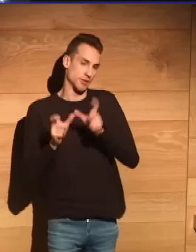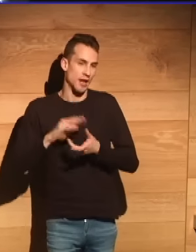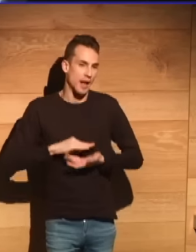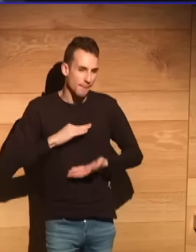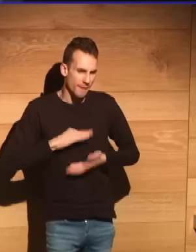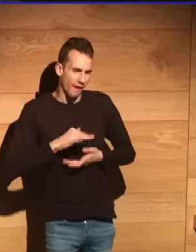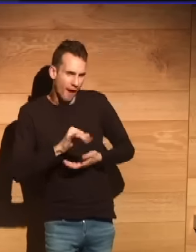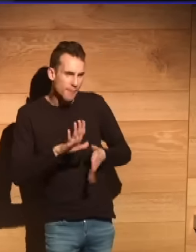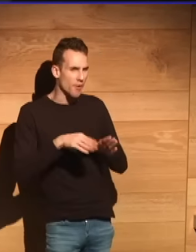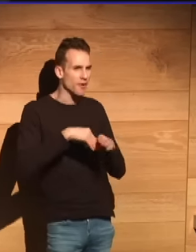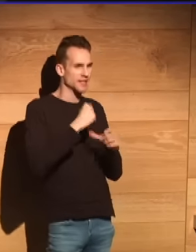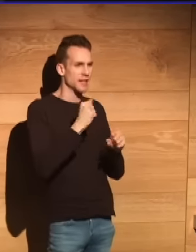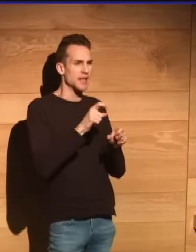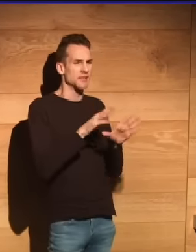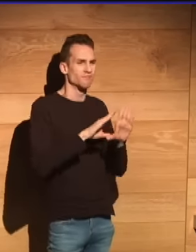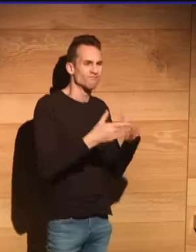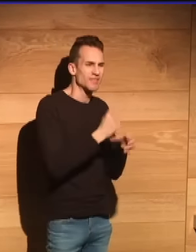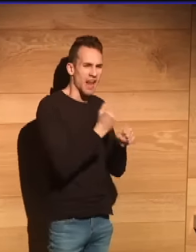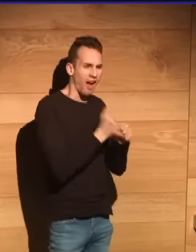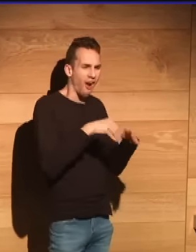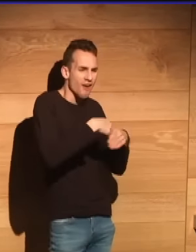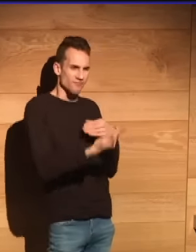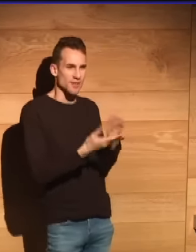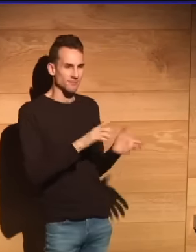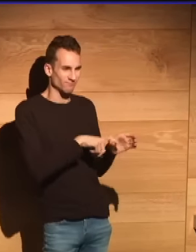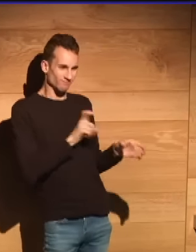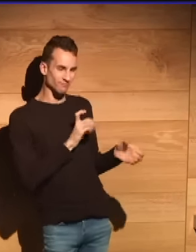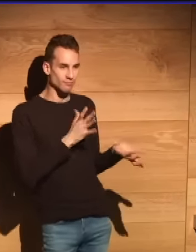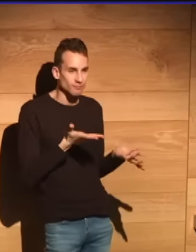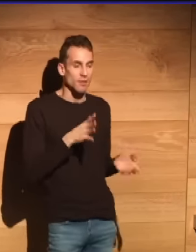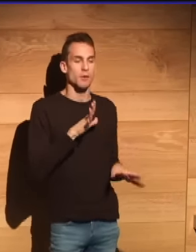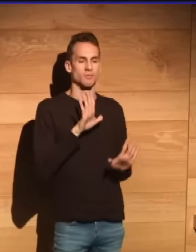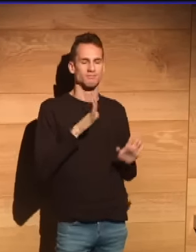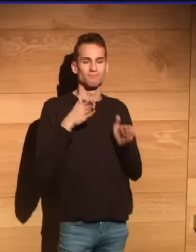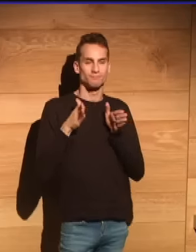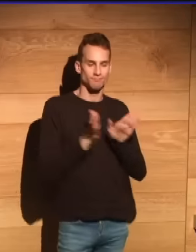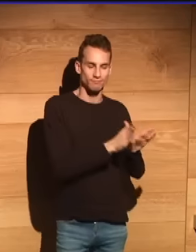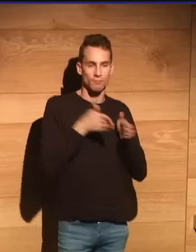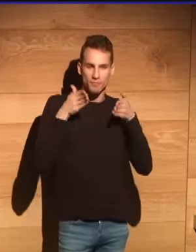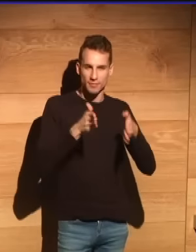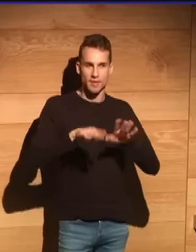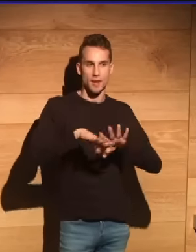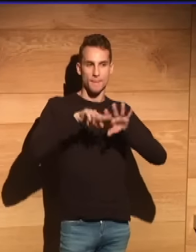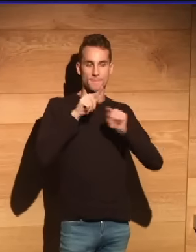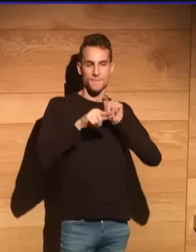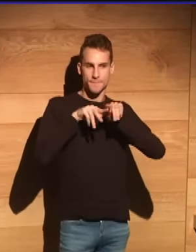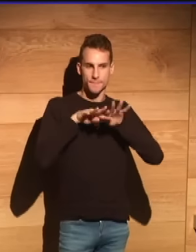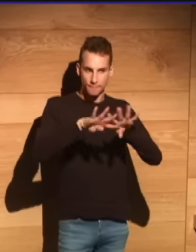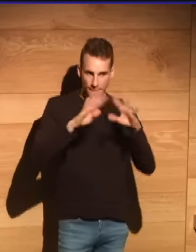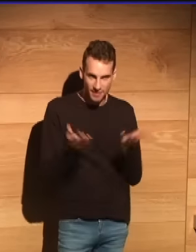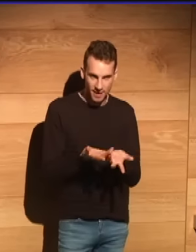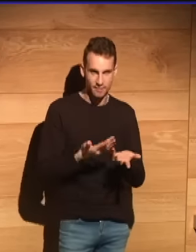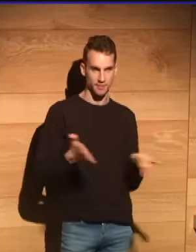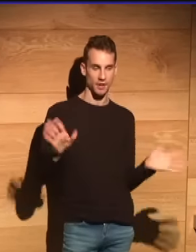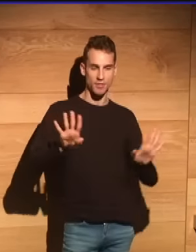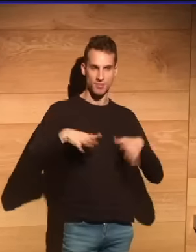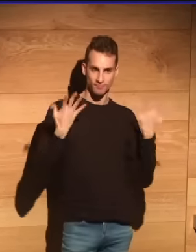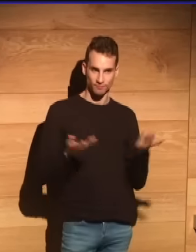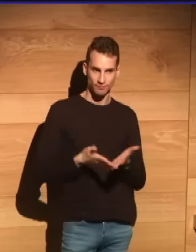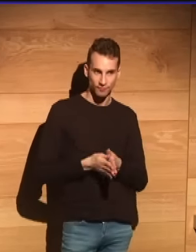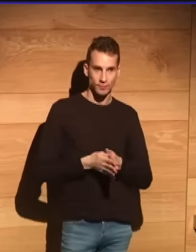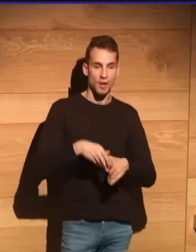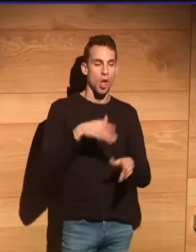de trabajo, pero por ir directamente a lo que ha ocurrido en la pandemia, ¿no? Con esa brecha educativa, cuando de la noche a la mañana todos los